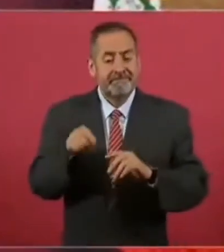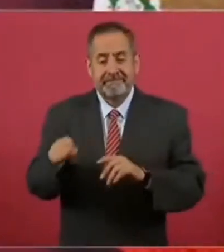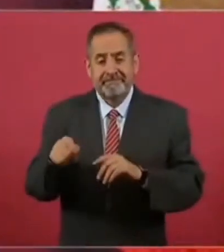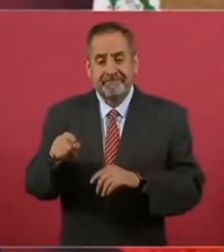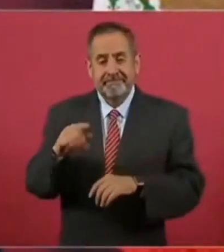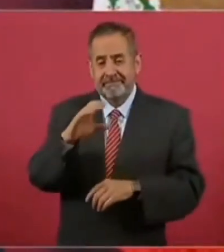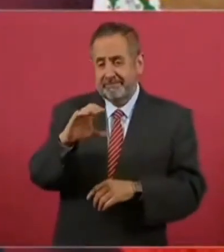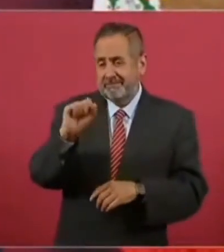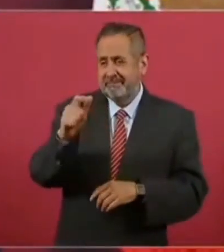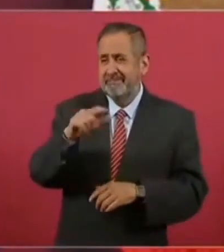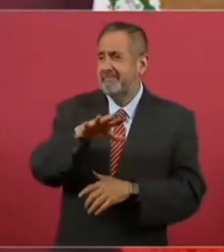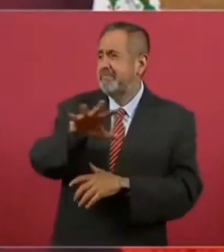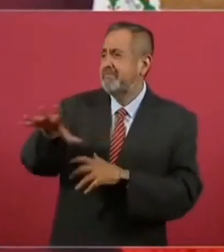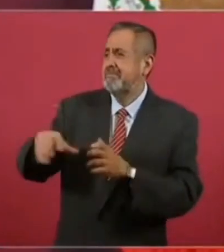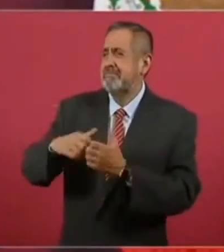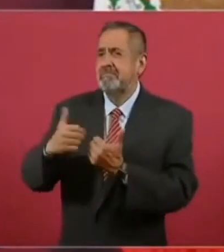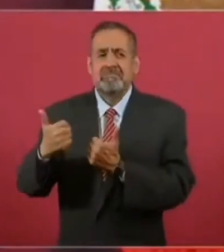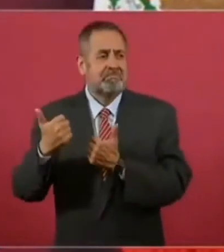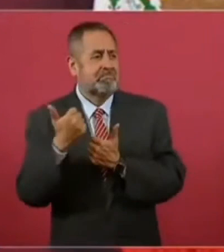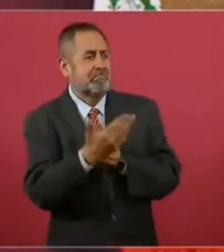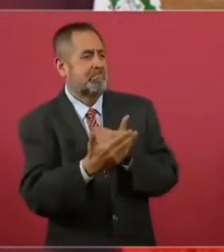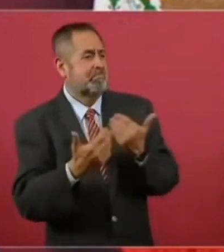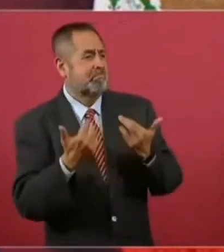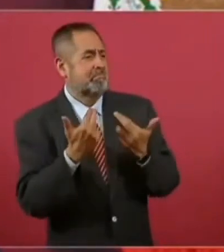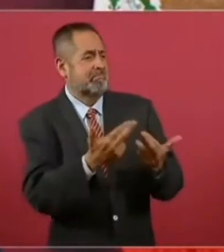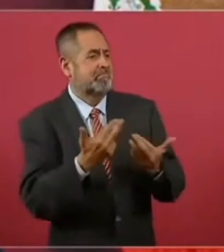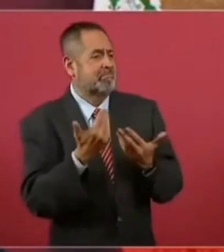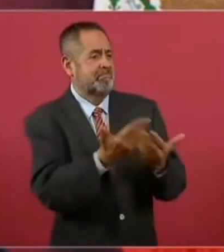bienes del país.